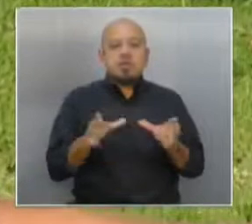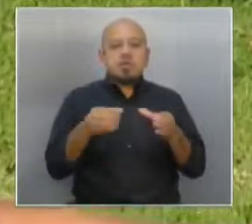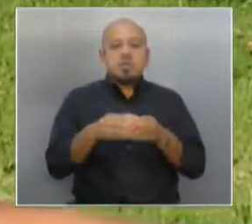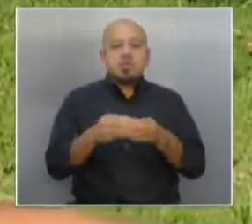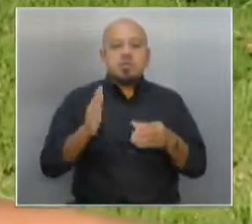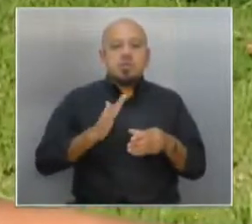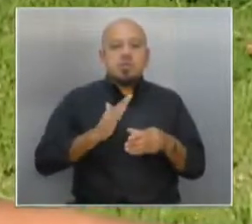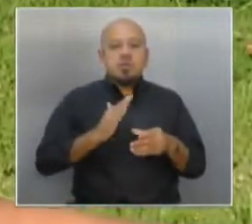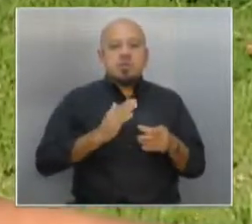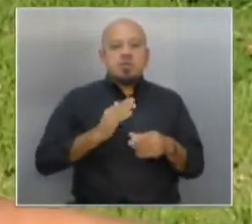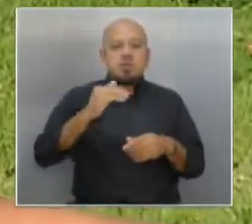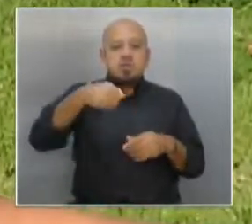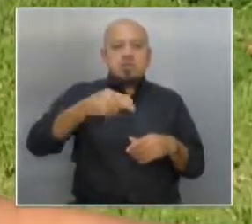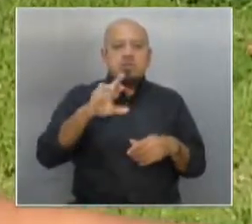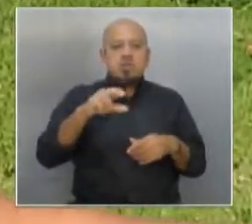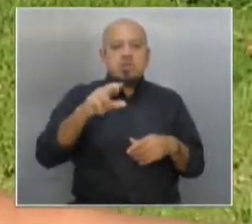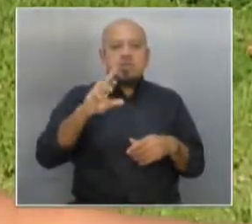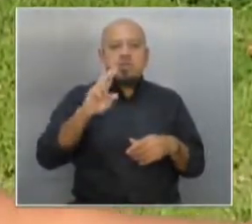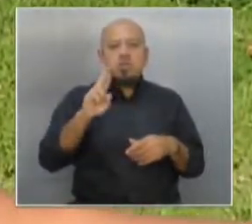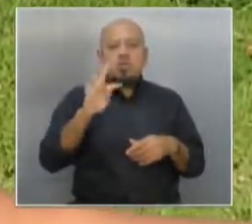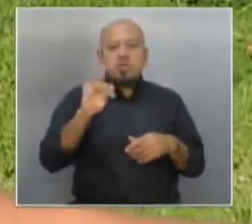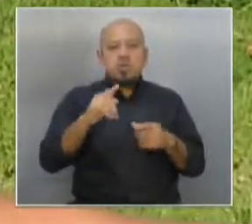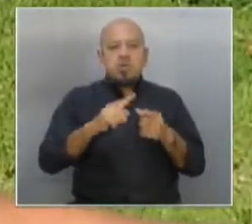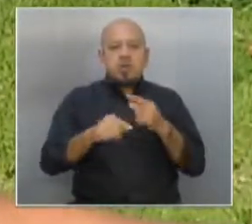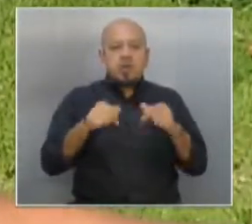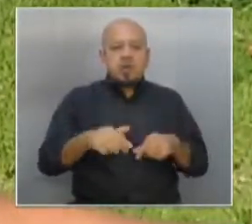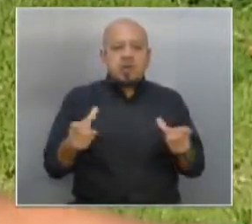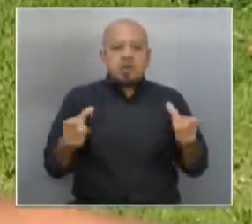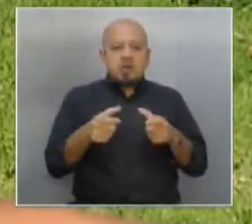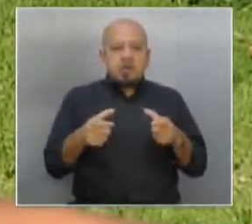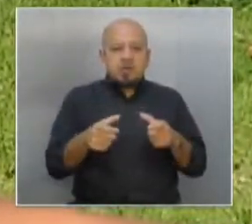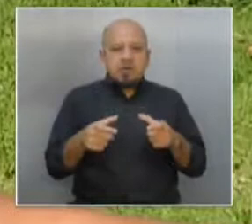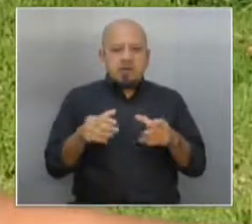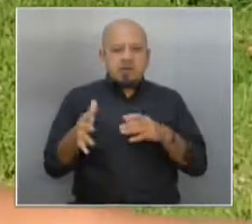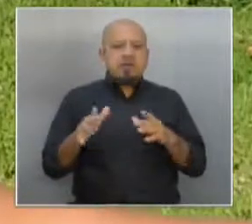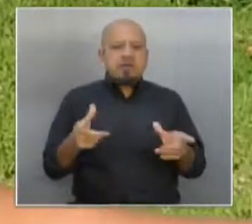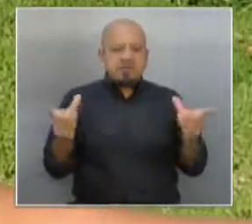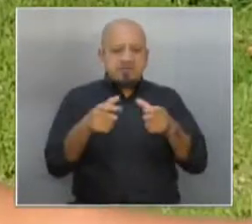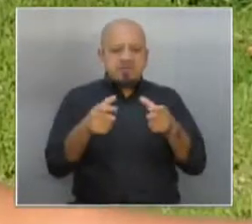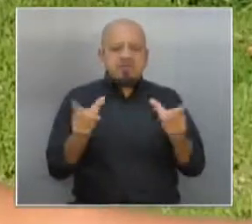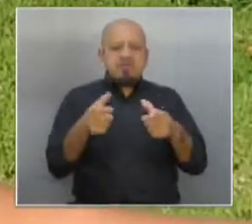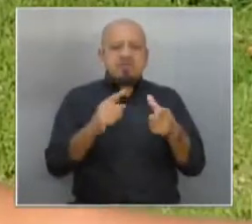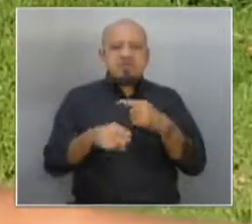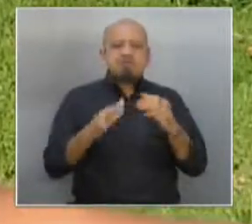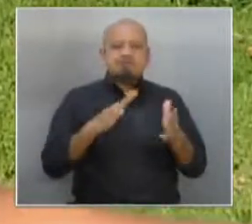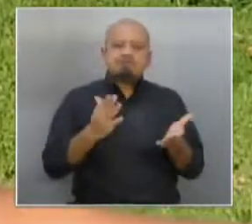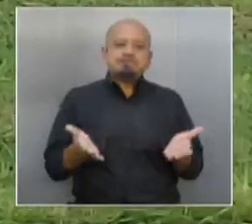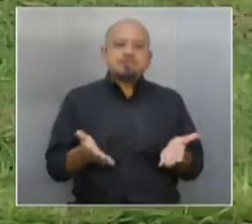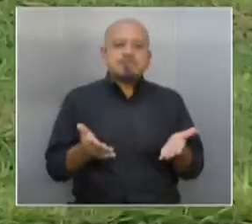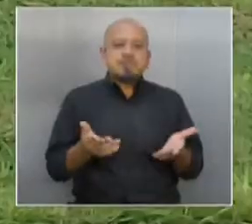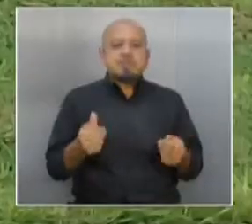mujeres Muruti. Y bueno, nos reunimos cada tanto, es como una salida